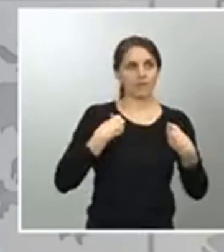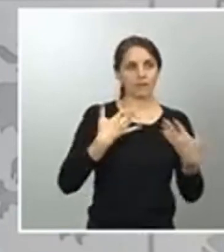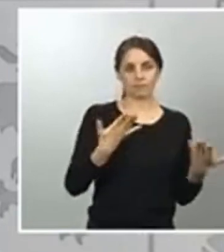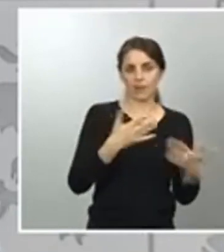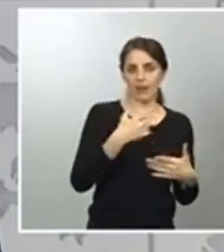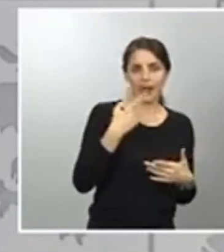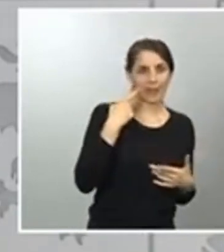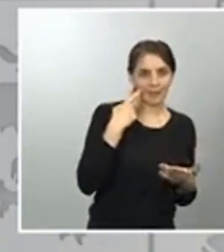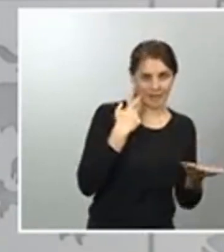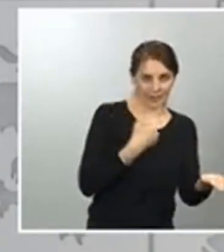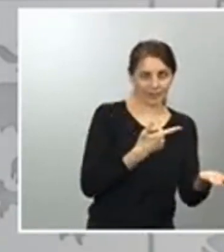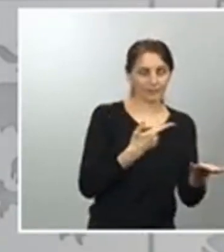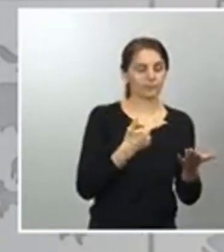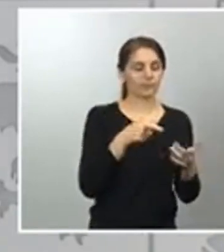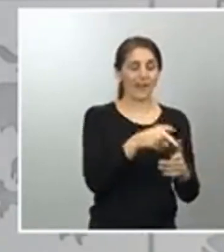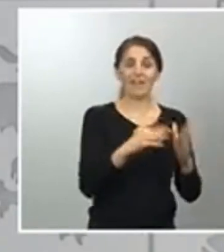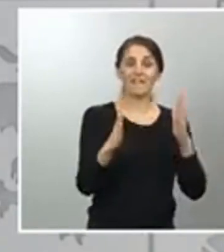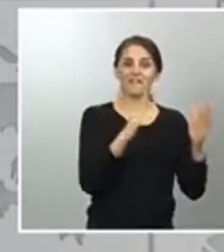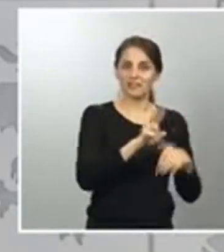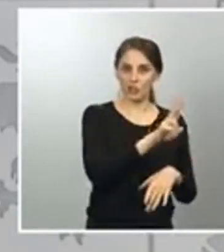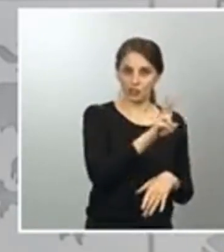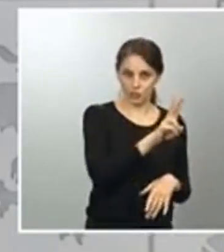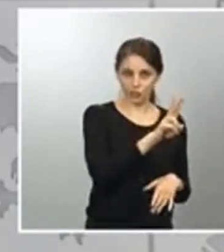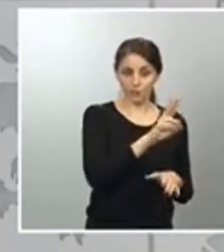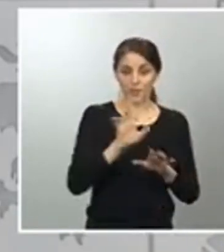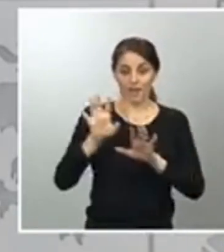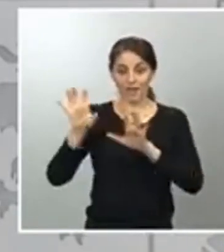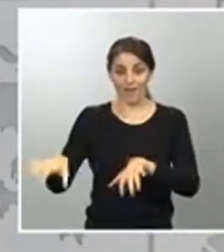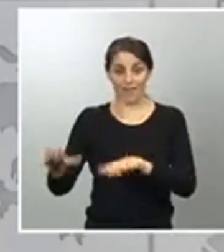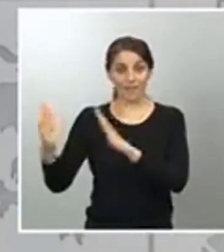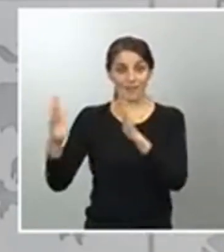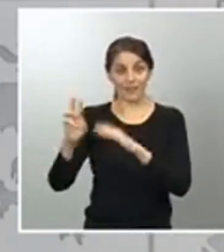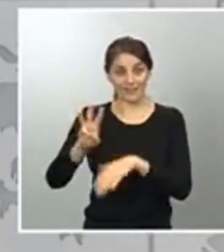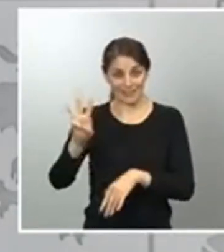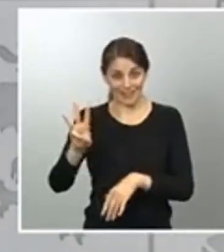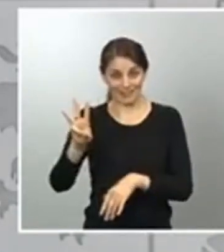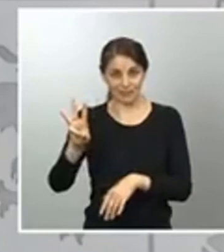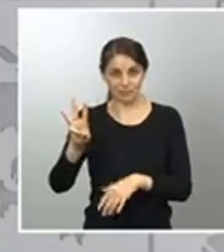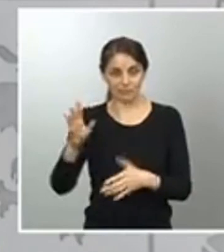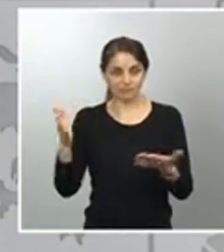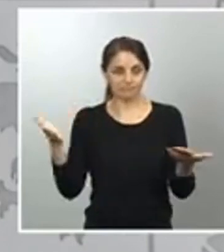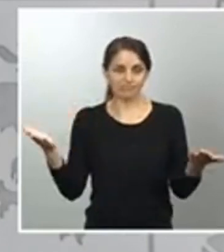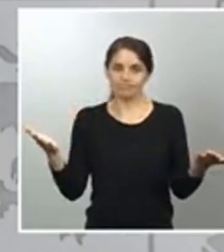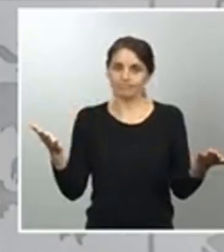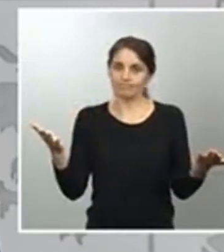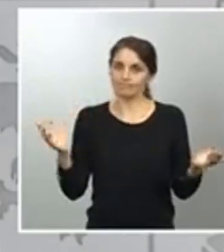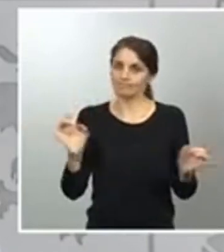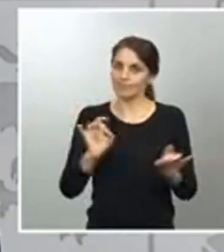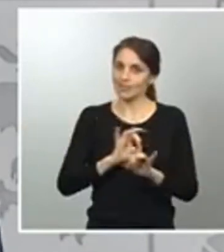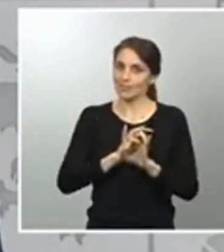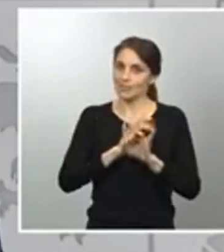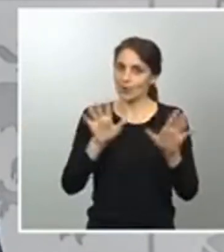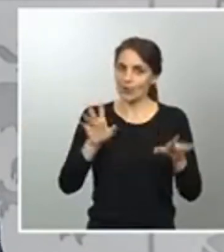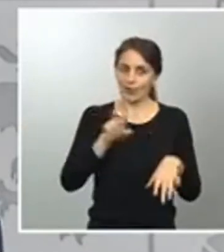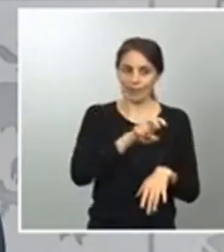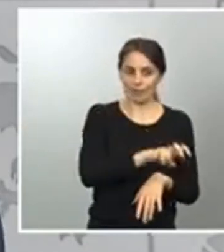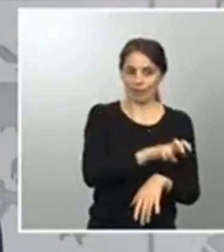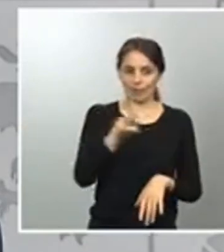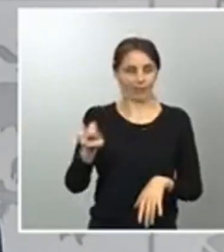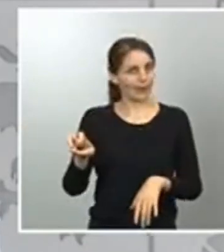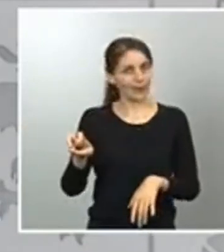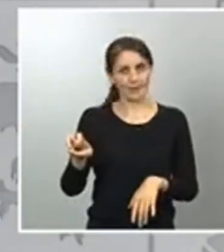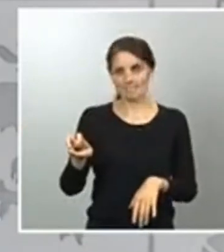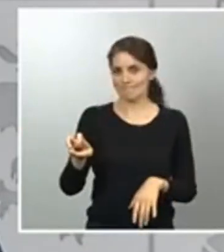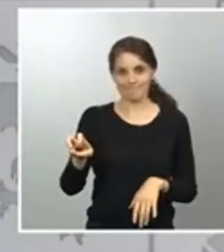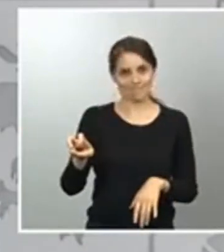en la fase 2 y Cádiz está en la fase 3, pues lógicamente no podrá transitar o no podrá ir de Almería